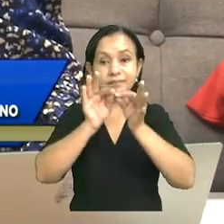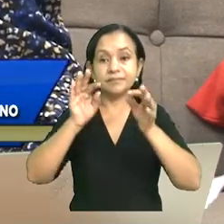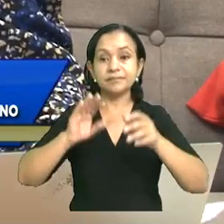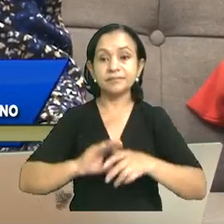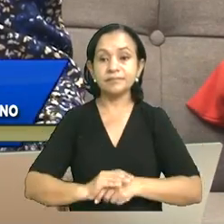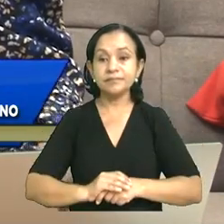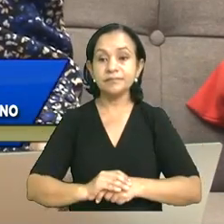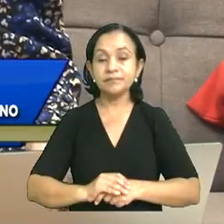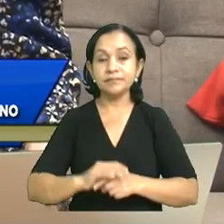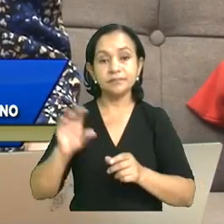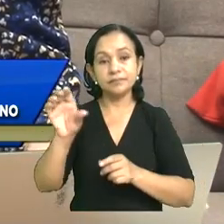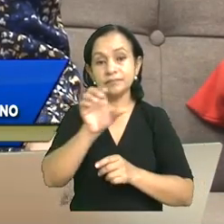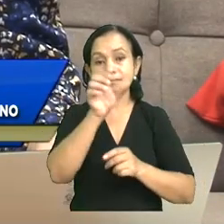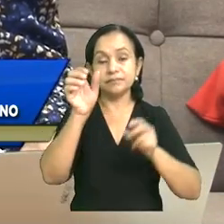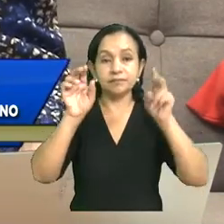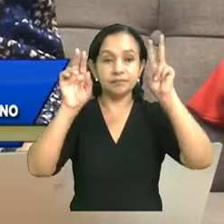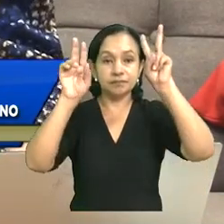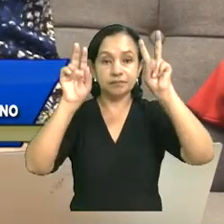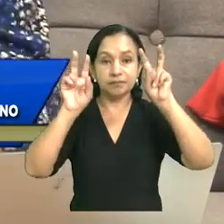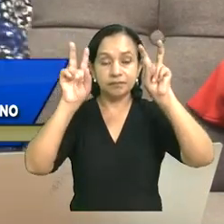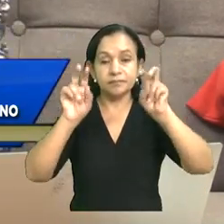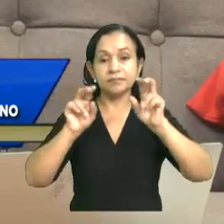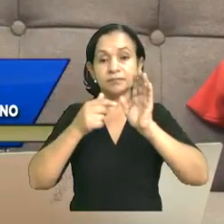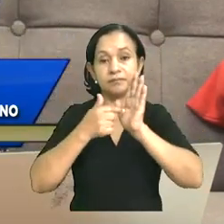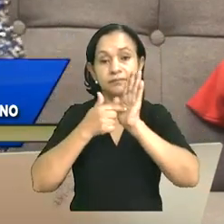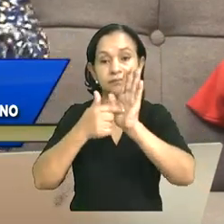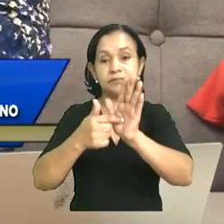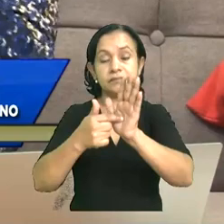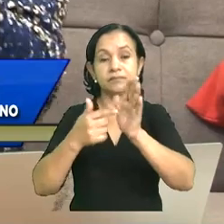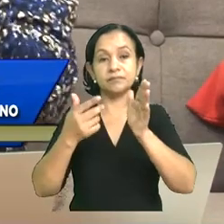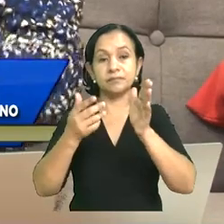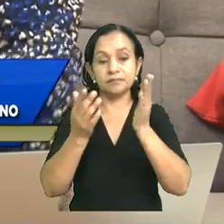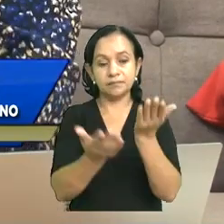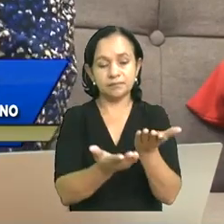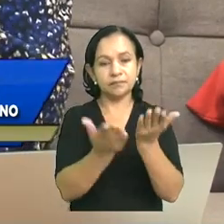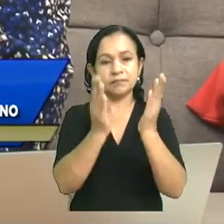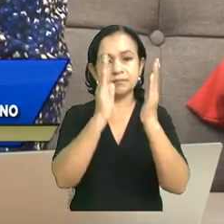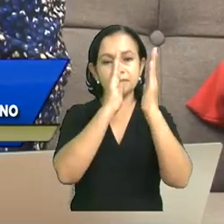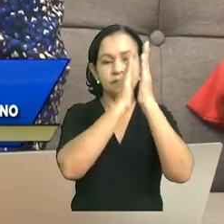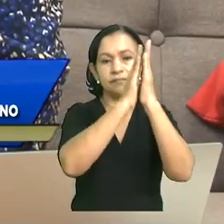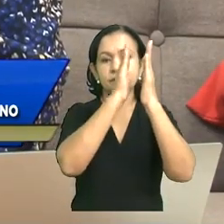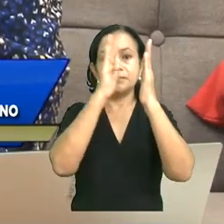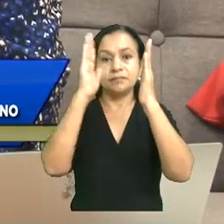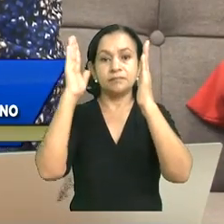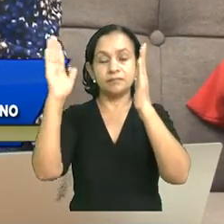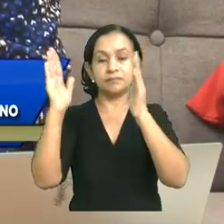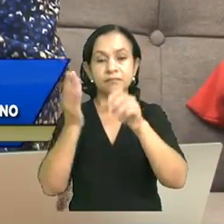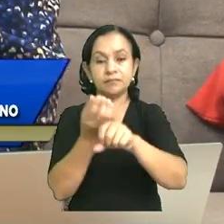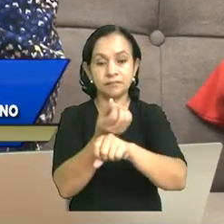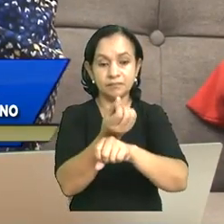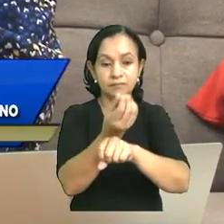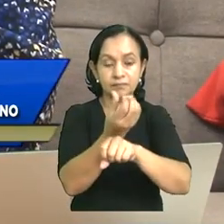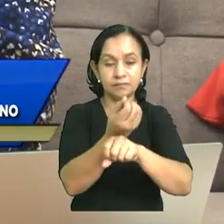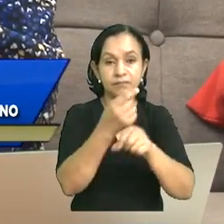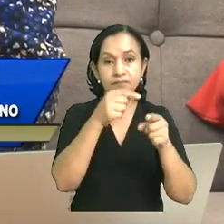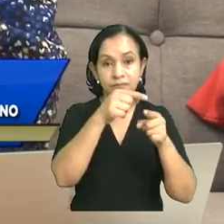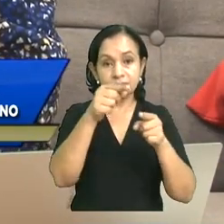Tenemos otros temas también, okay, por ejemplo, tenemos bibliotecas municipales que son también,